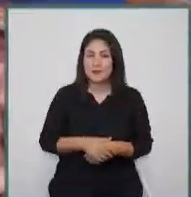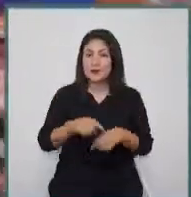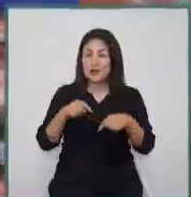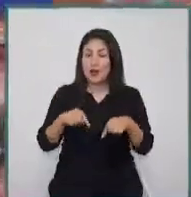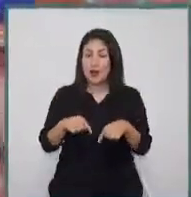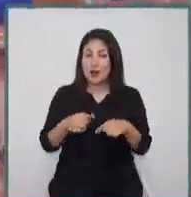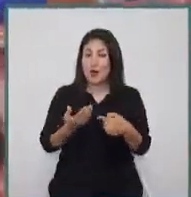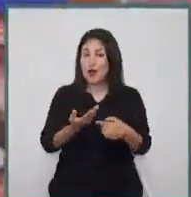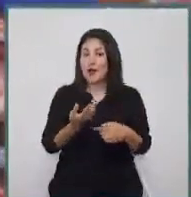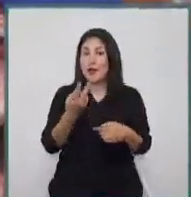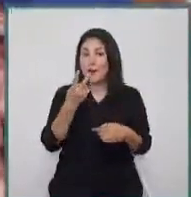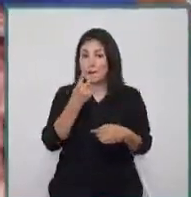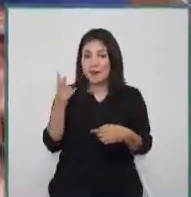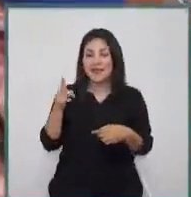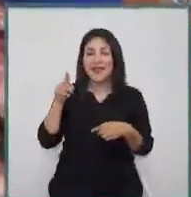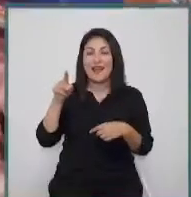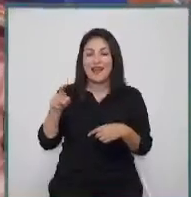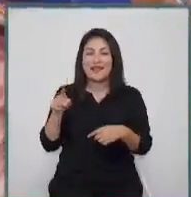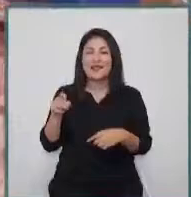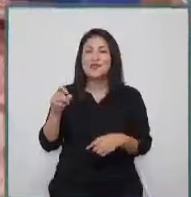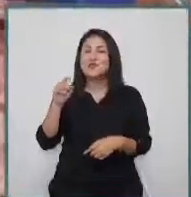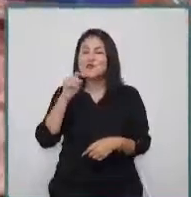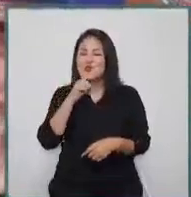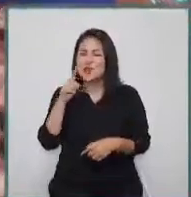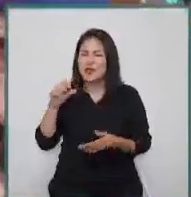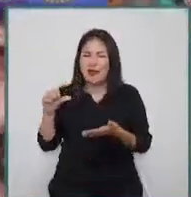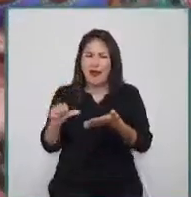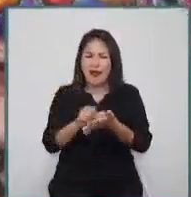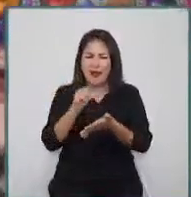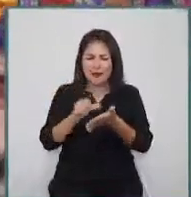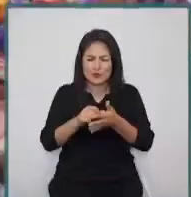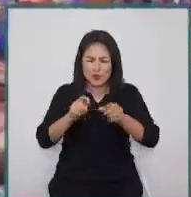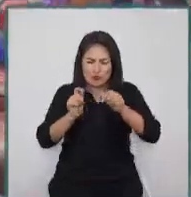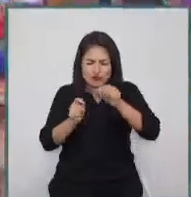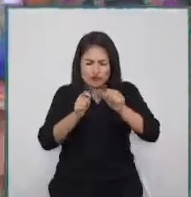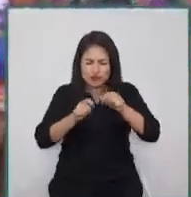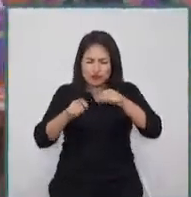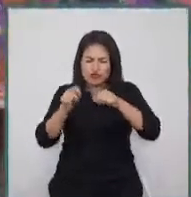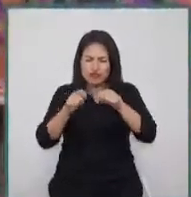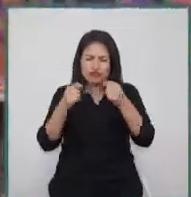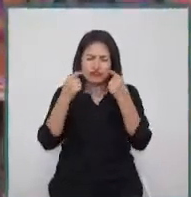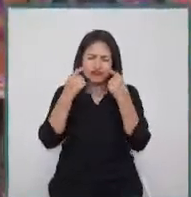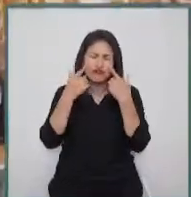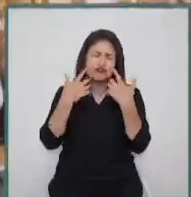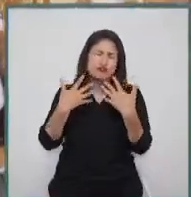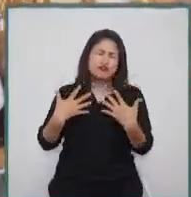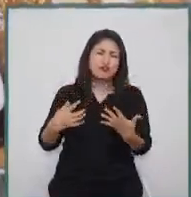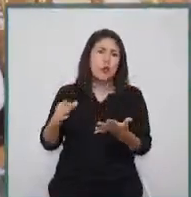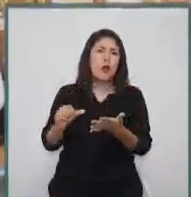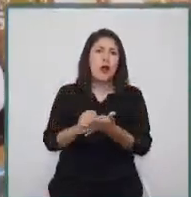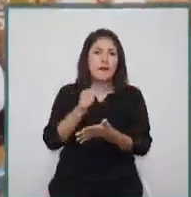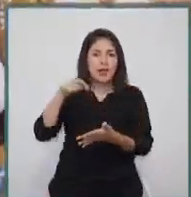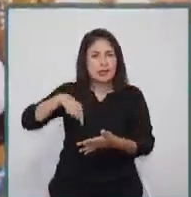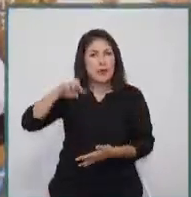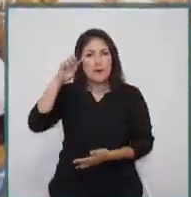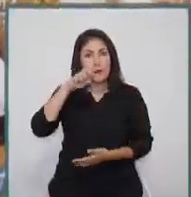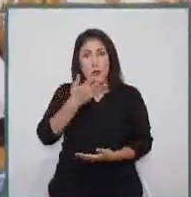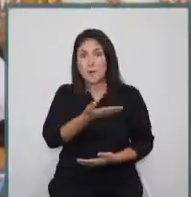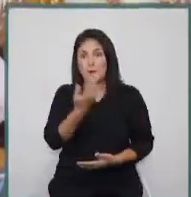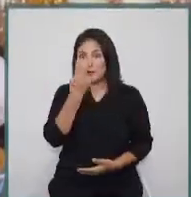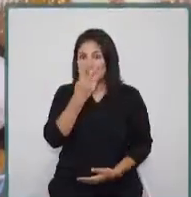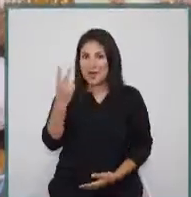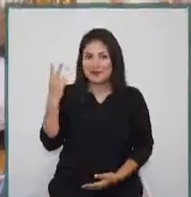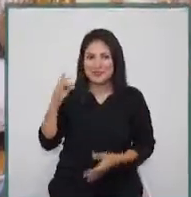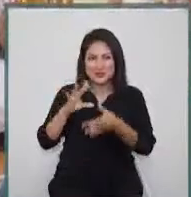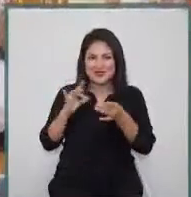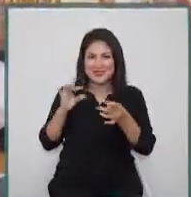propósito, nosotros hemos conocido a una gran artesana que se dedica a elaborar majestuosas máscaras, una artista puneña. Así que vamos a